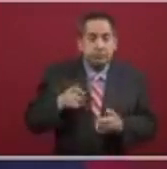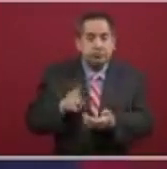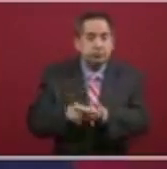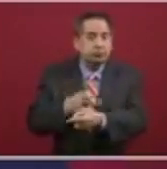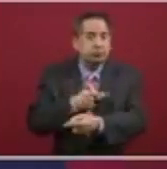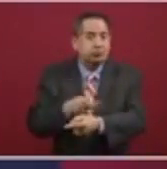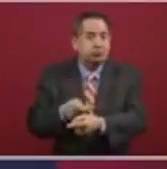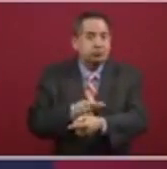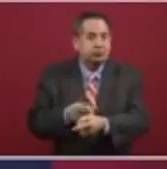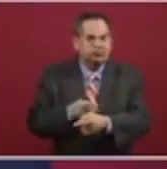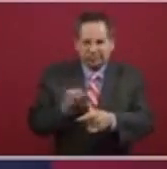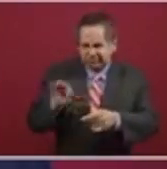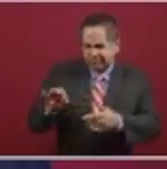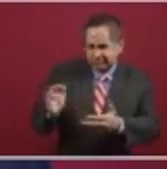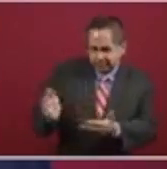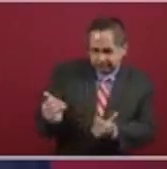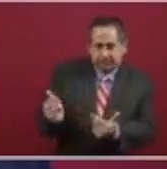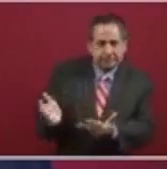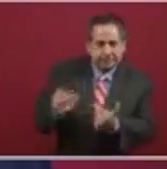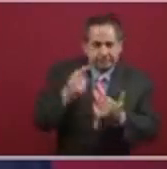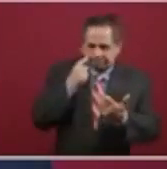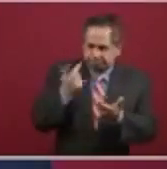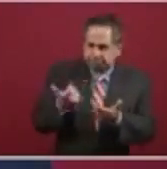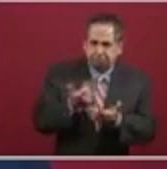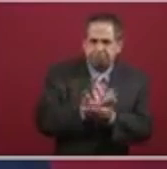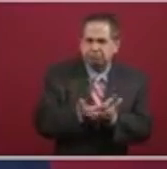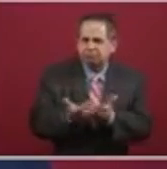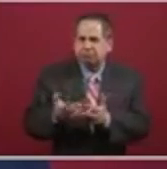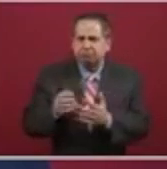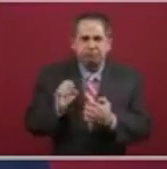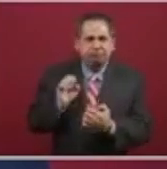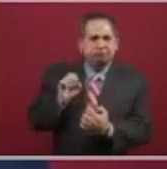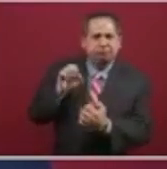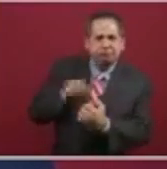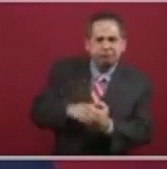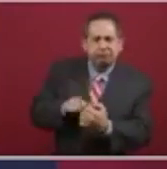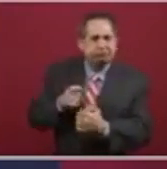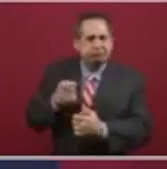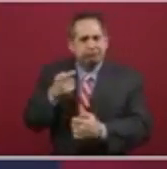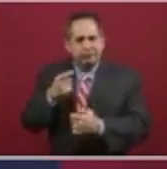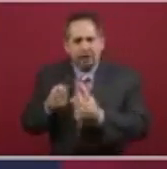apoya en los jóvenes, recluta jóvenes, engancha jóvenes.